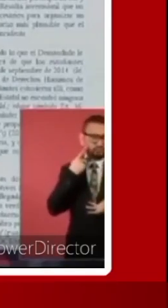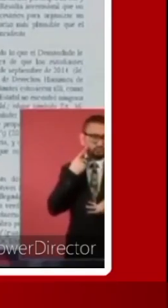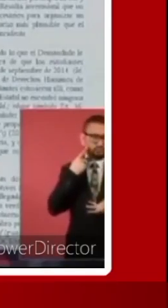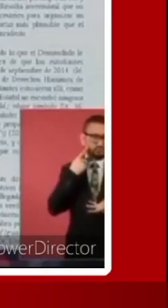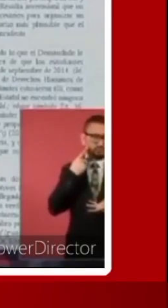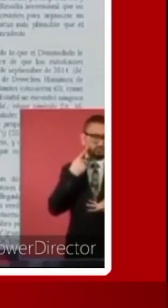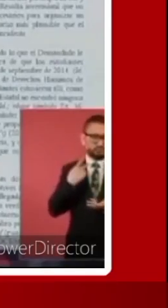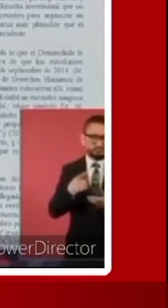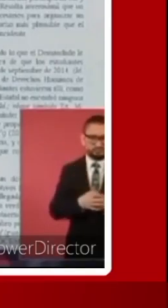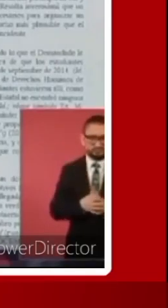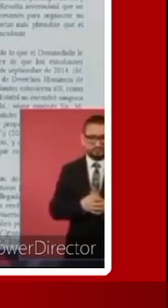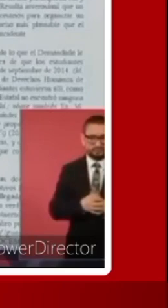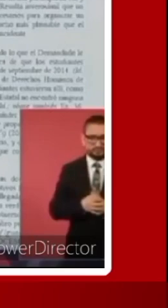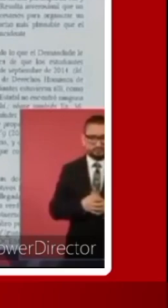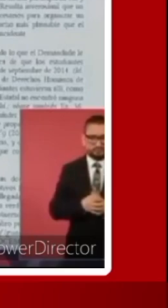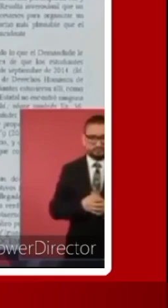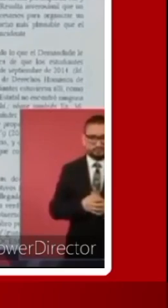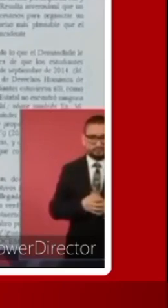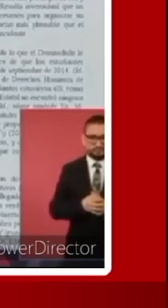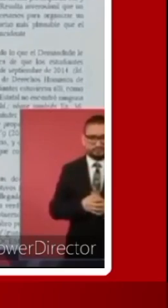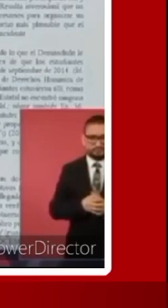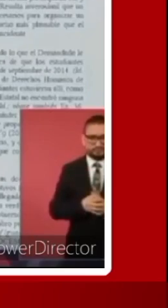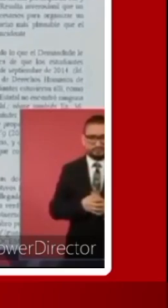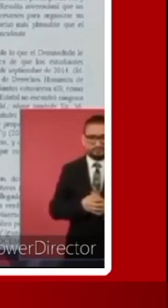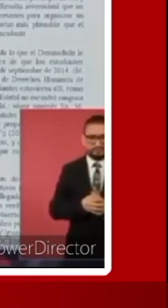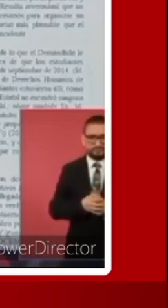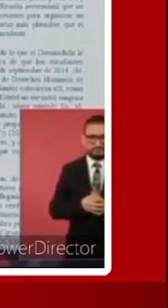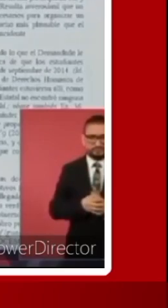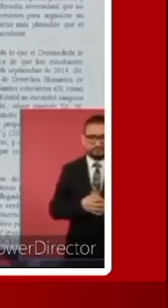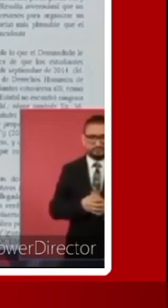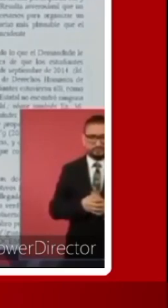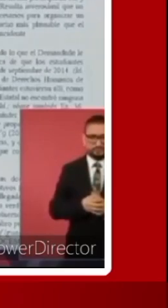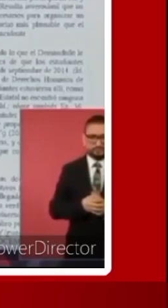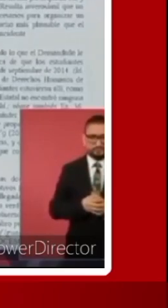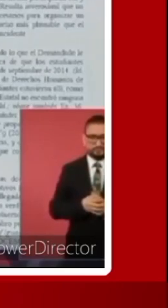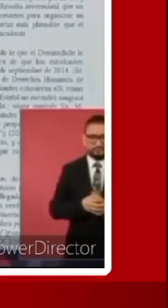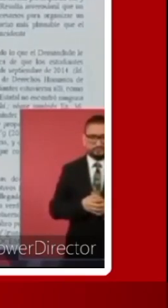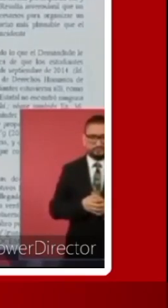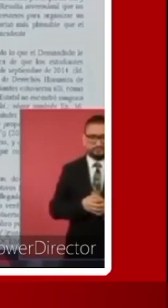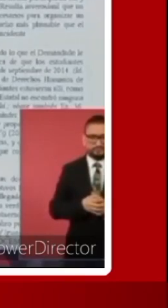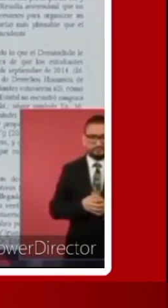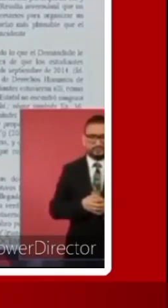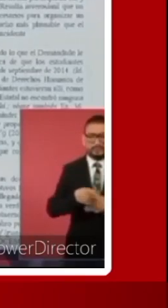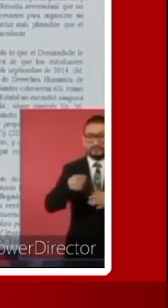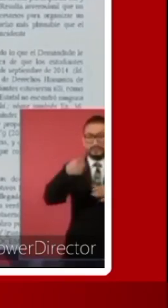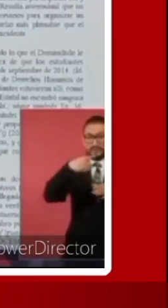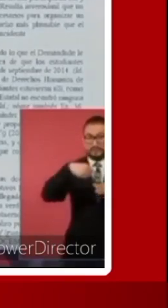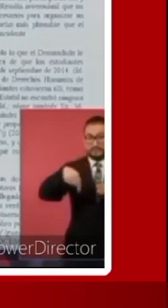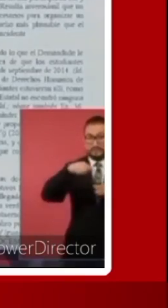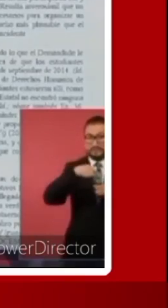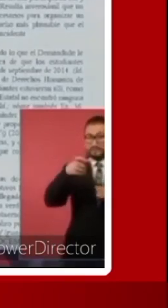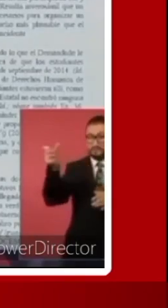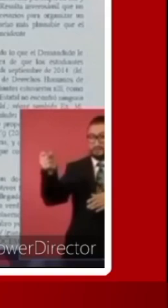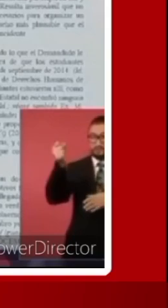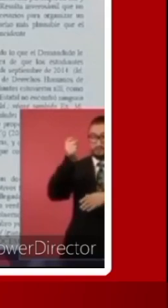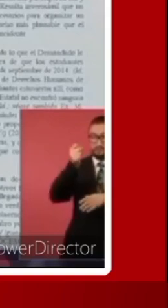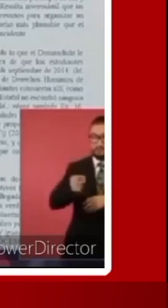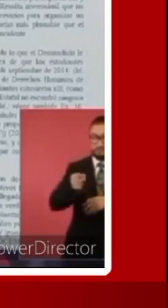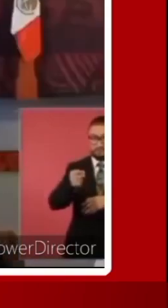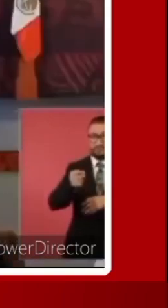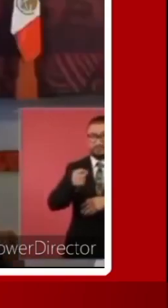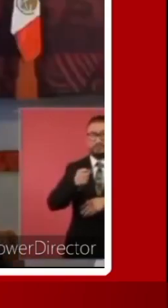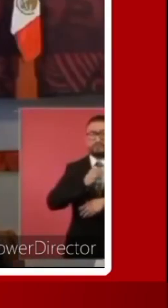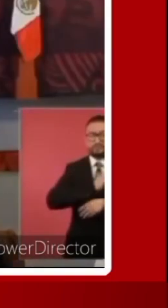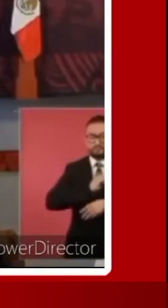aquí la desesperación de la periodista en investigación Anabel Hernández de tratar de desprestigiar al presidente Andrés Manuel López Obrador, de que